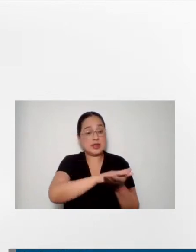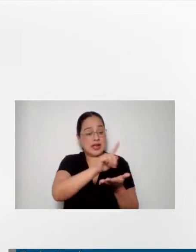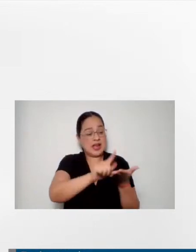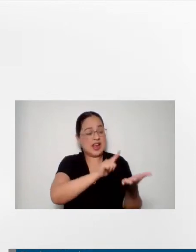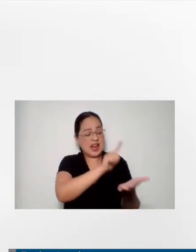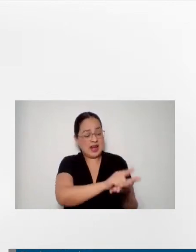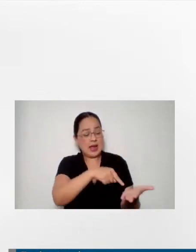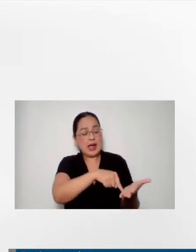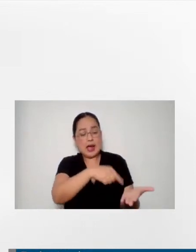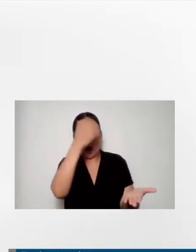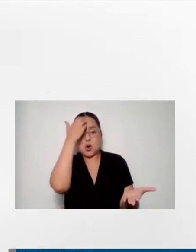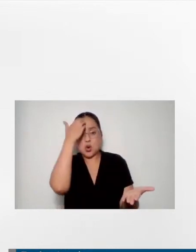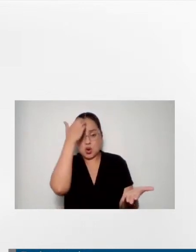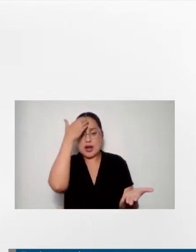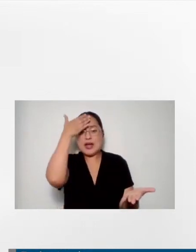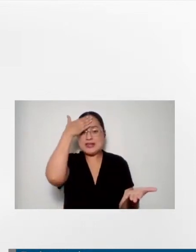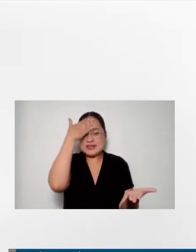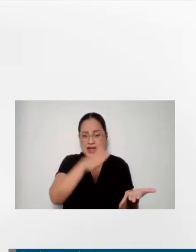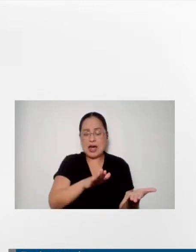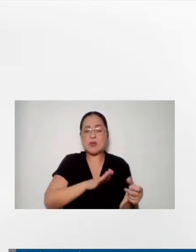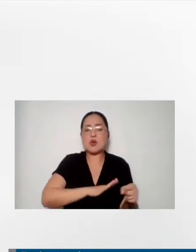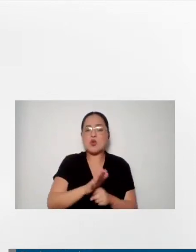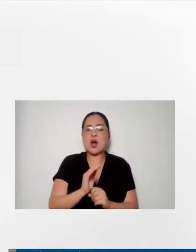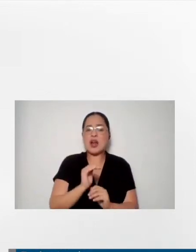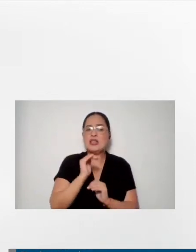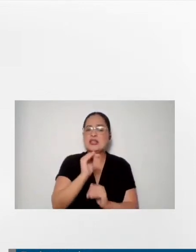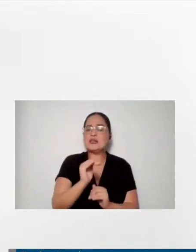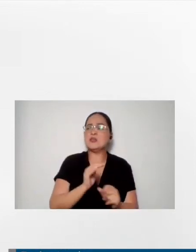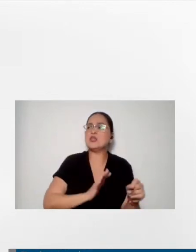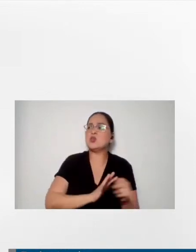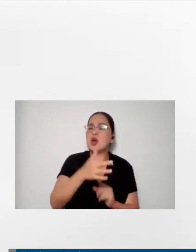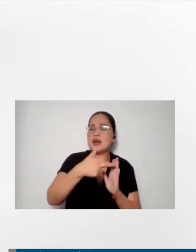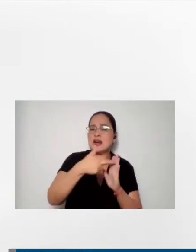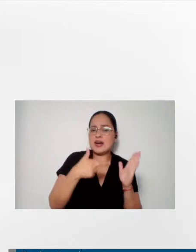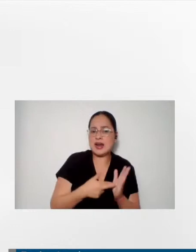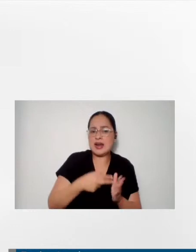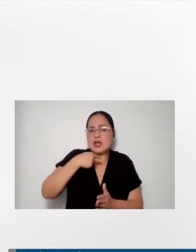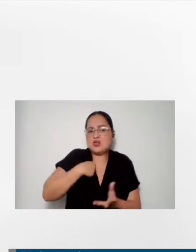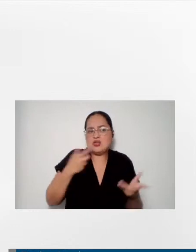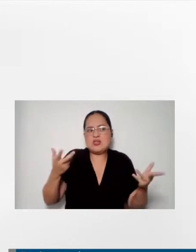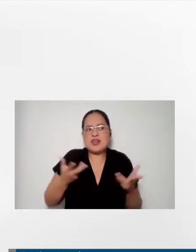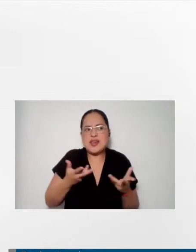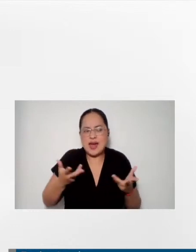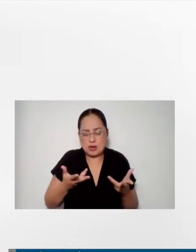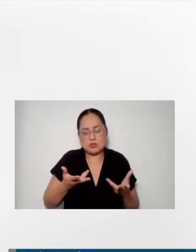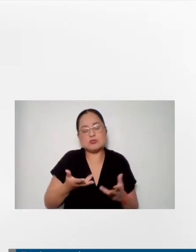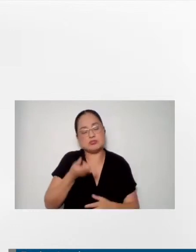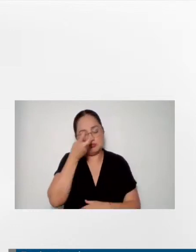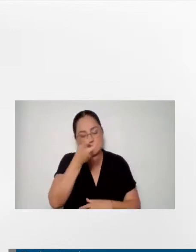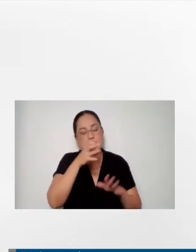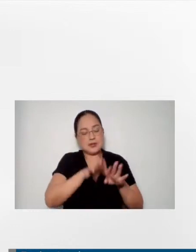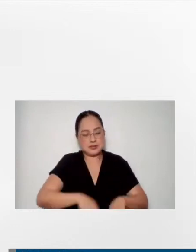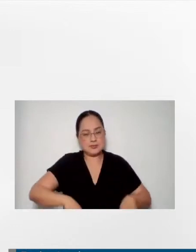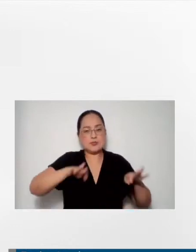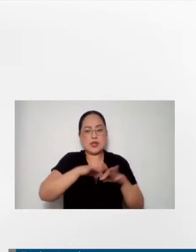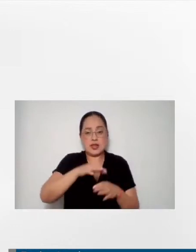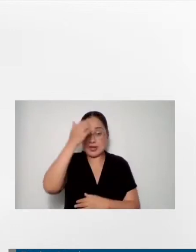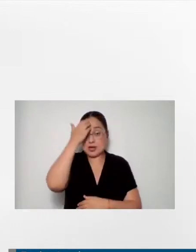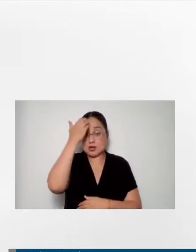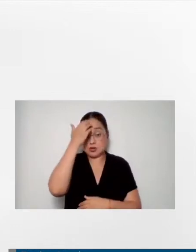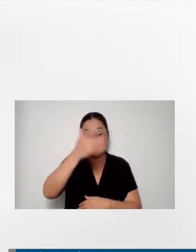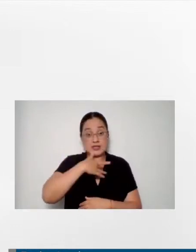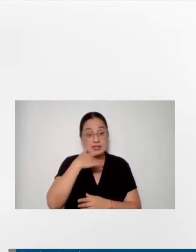los límites, para ver hasta dónde yo puedo ahí buscar mis intereses, ¿no? Entonces, me pareció una